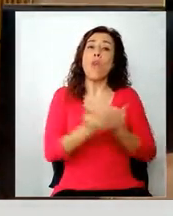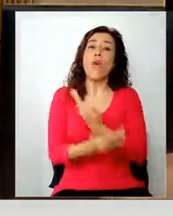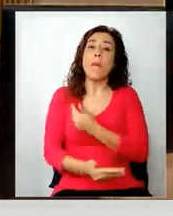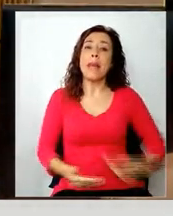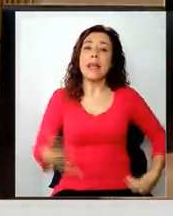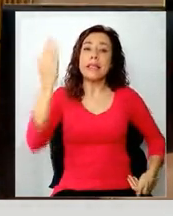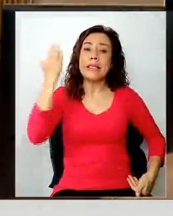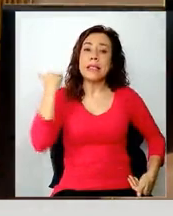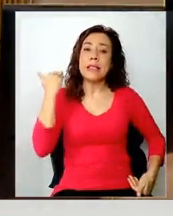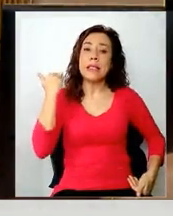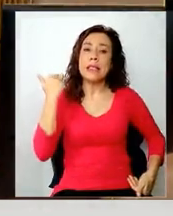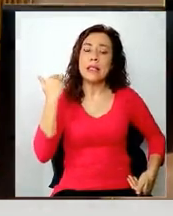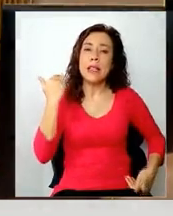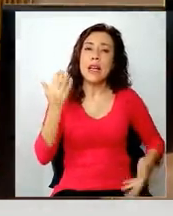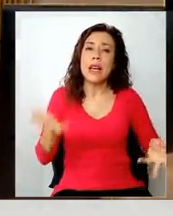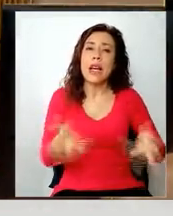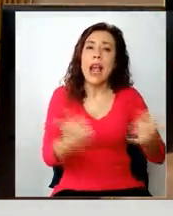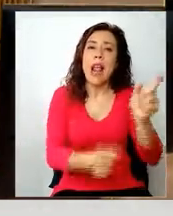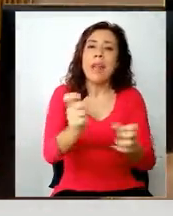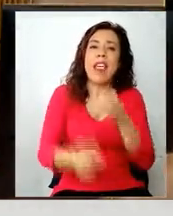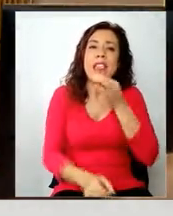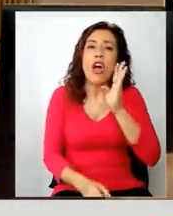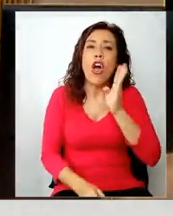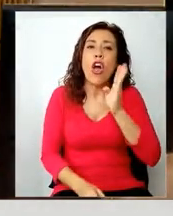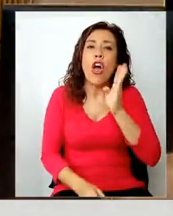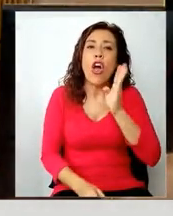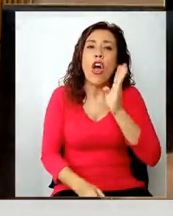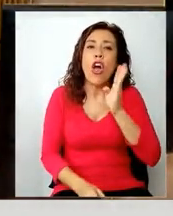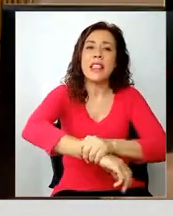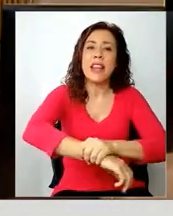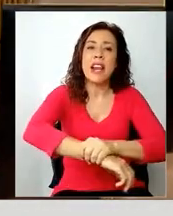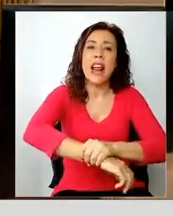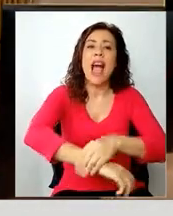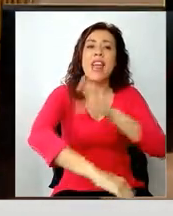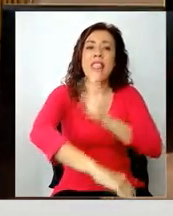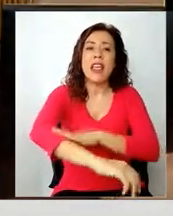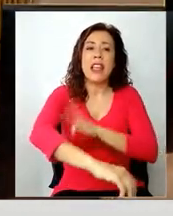y que dijo que tenían que detener a la derecha la